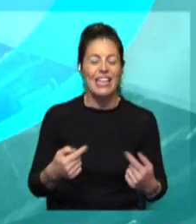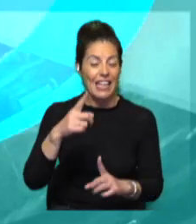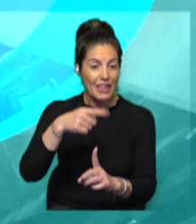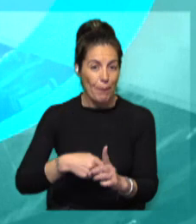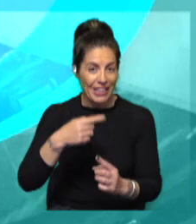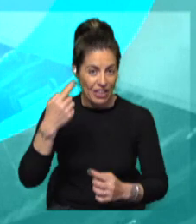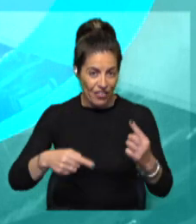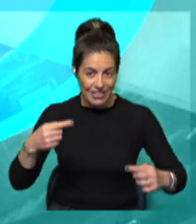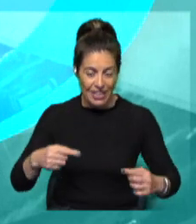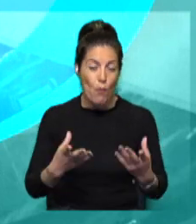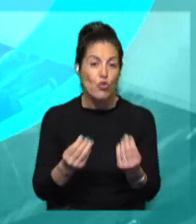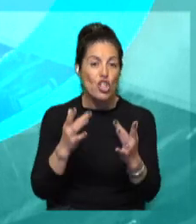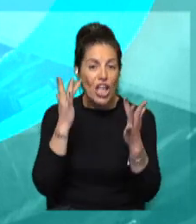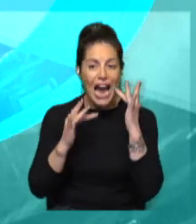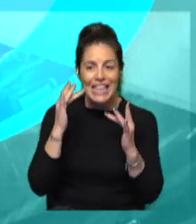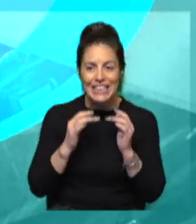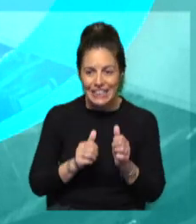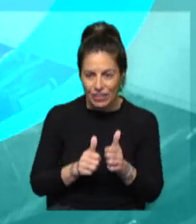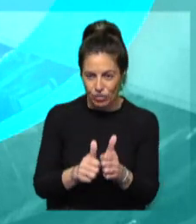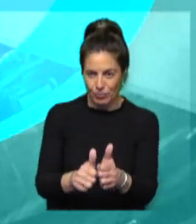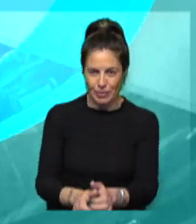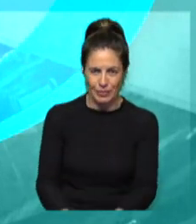artistas que nos están acompañando.